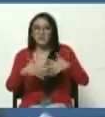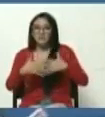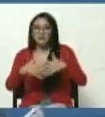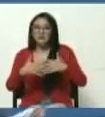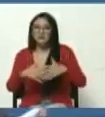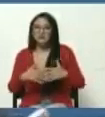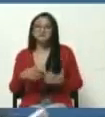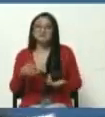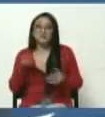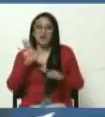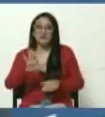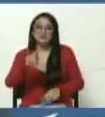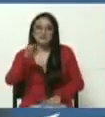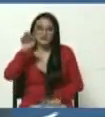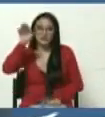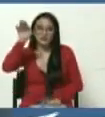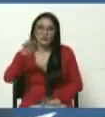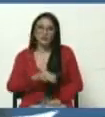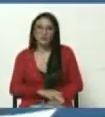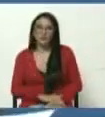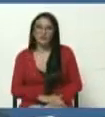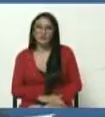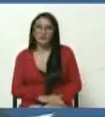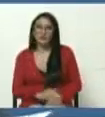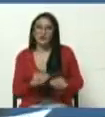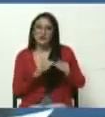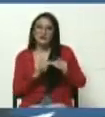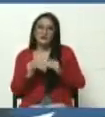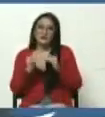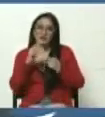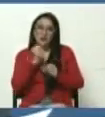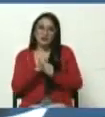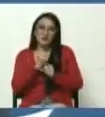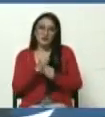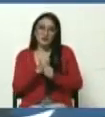Y así va a ser, ¿no? La estabilidad laboral